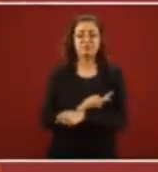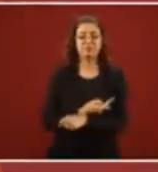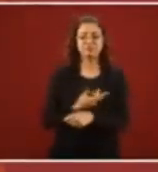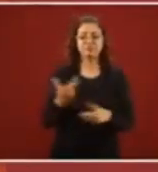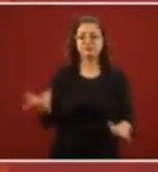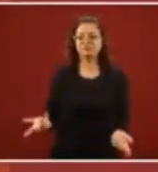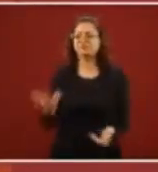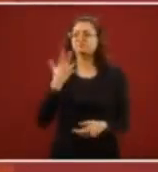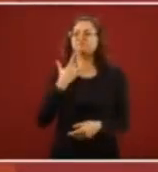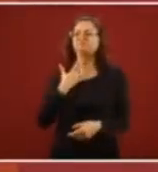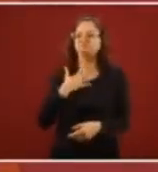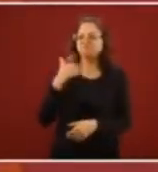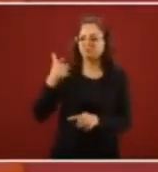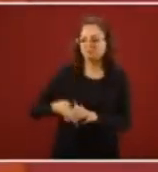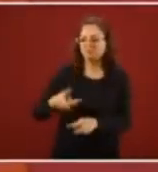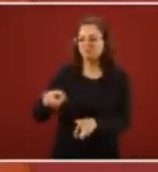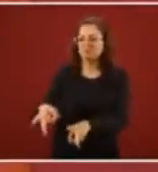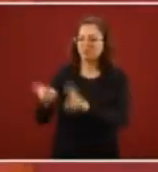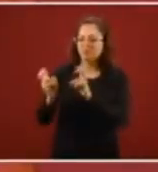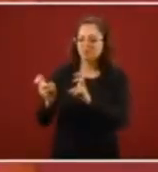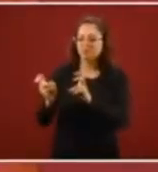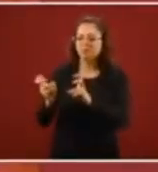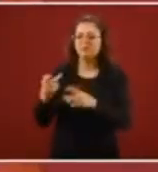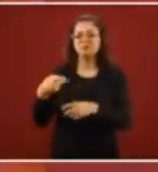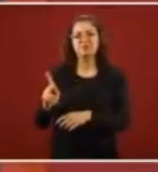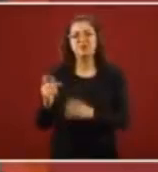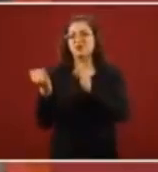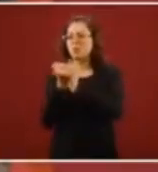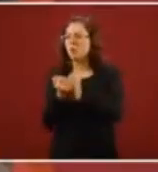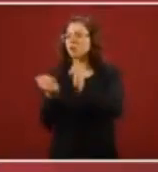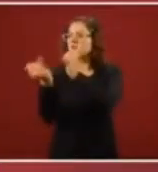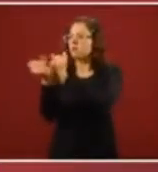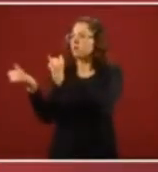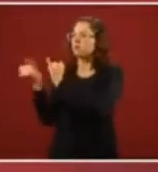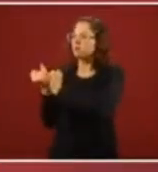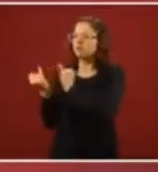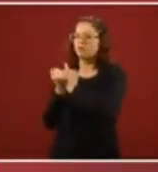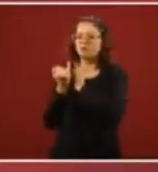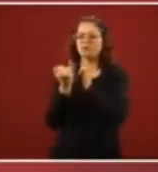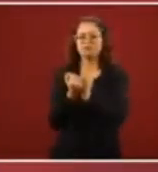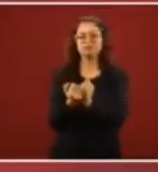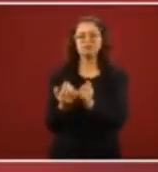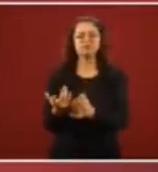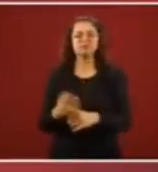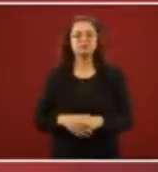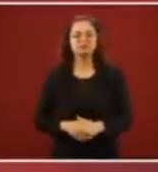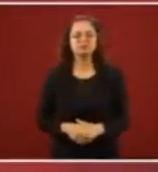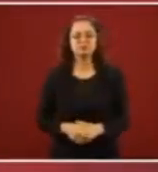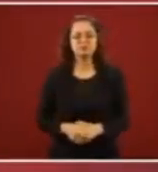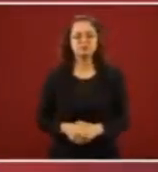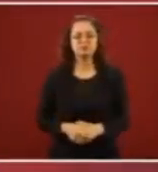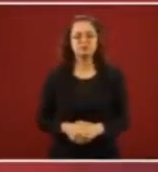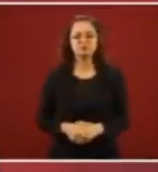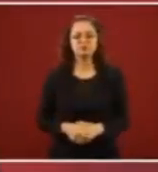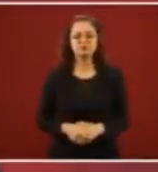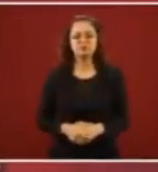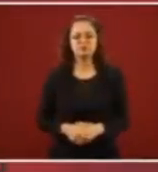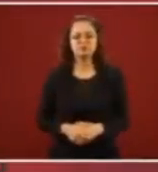combustible, pero en todo una